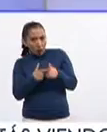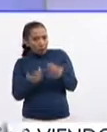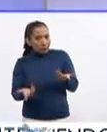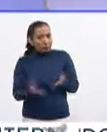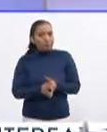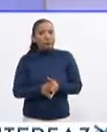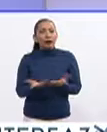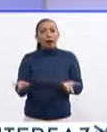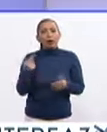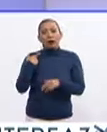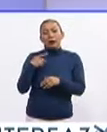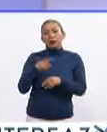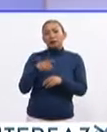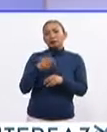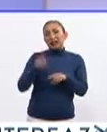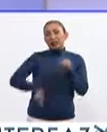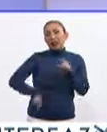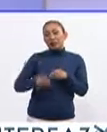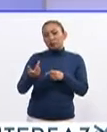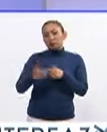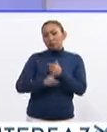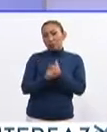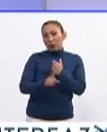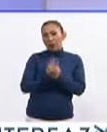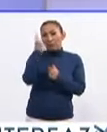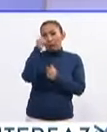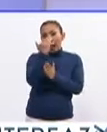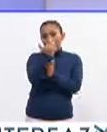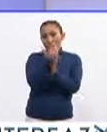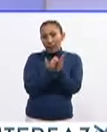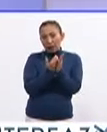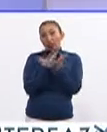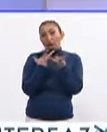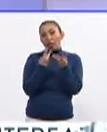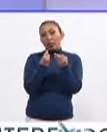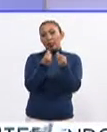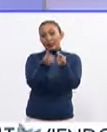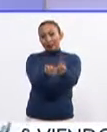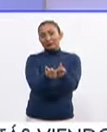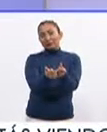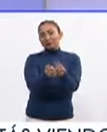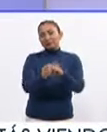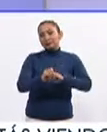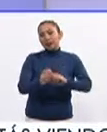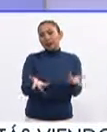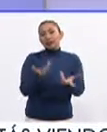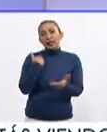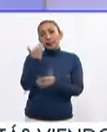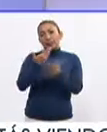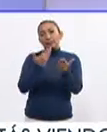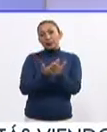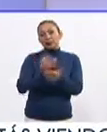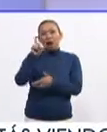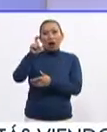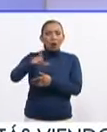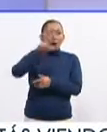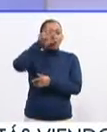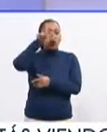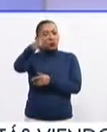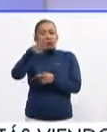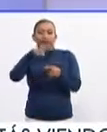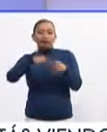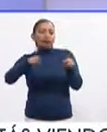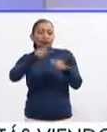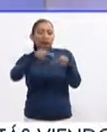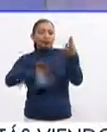riesgos, eliminación de lo que son posibles riesgos, también para reducir los costos, por supuesto, de servicios como el agua, como la luz, en